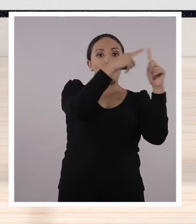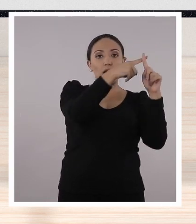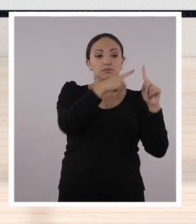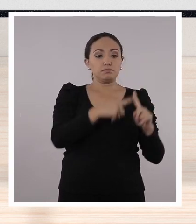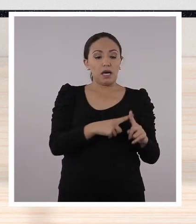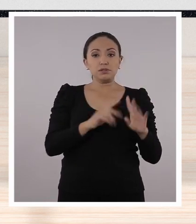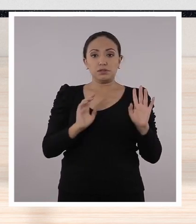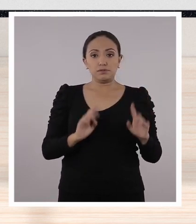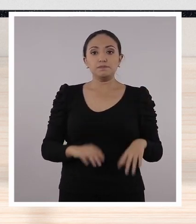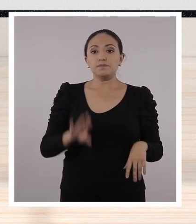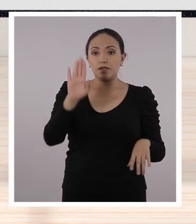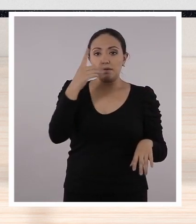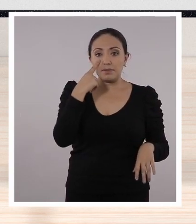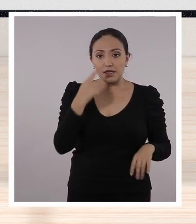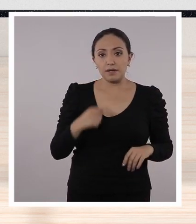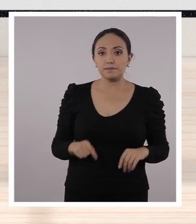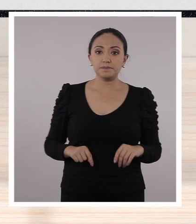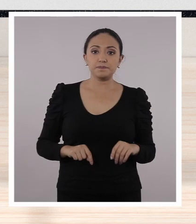cuadrado también. Es decir,